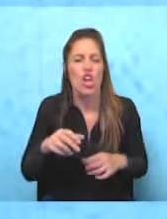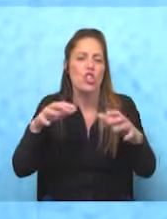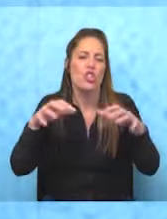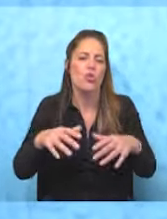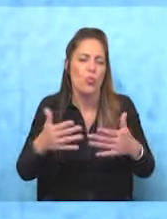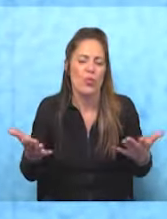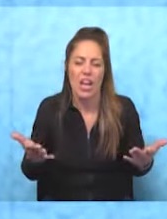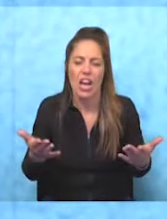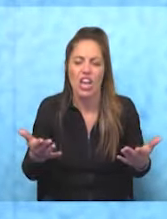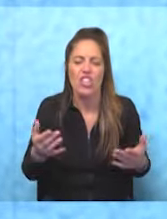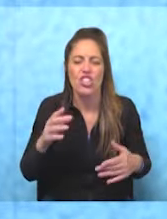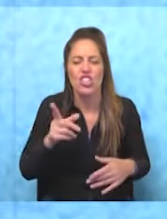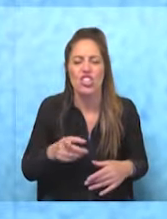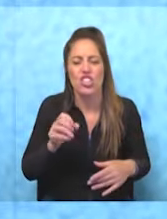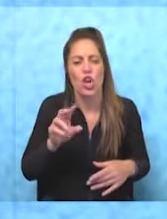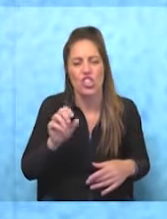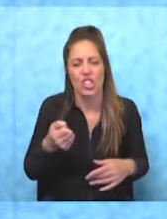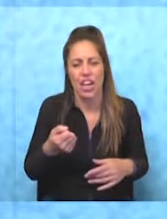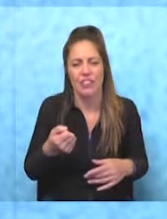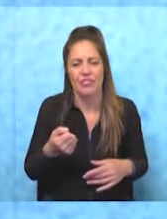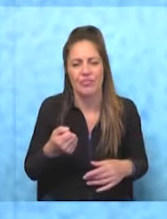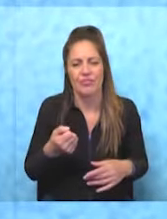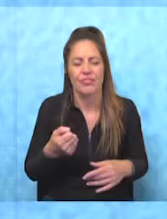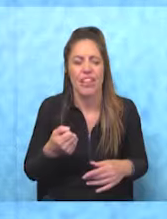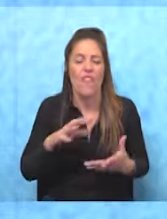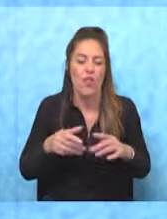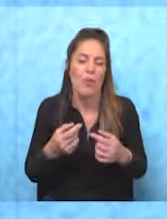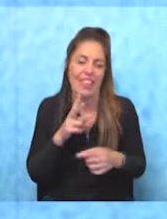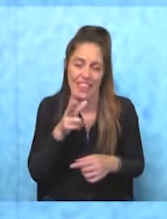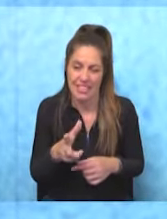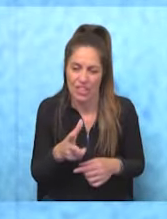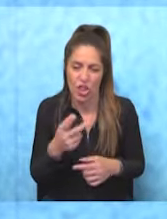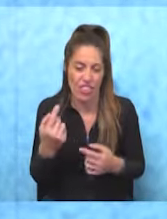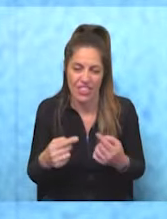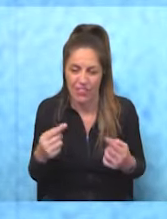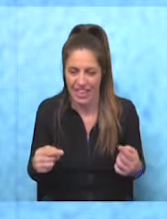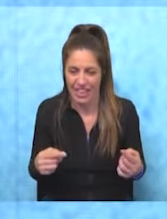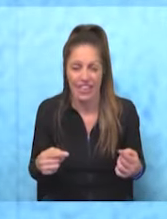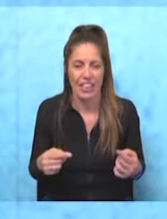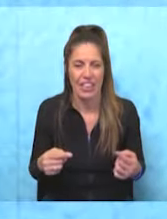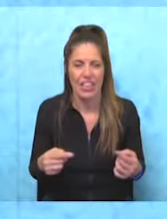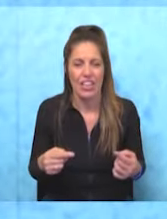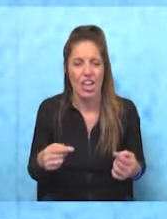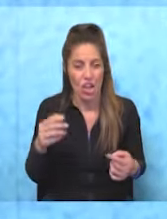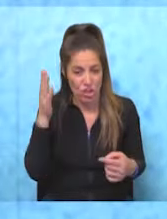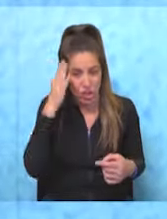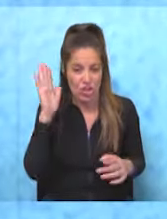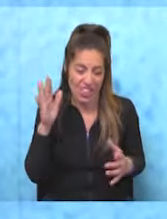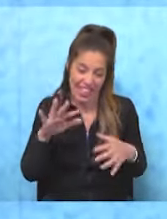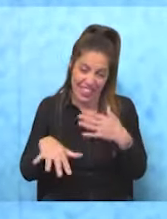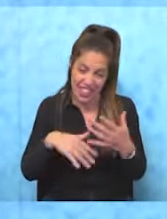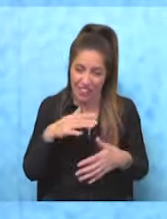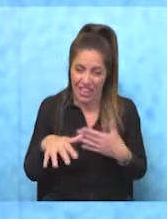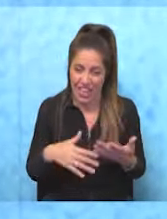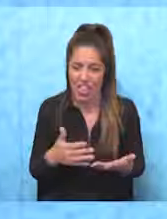shisko Shan jorgan shia shangrila yo yo sé que entre verado y